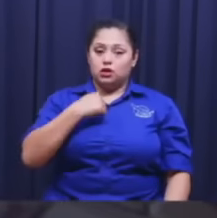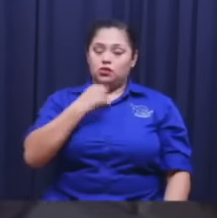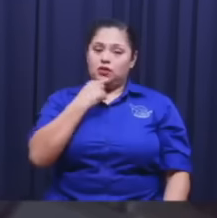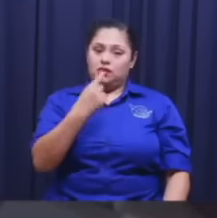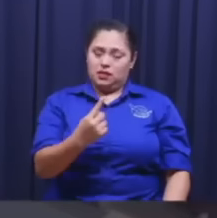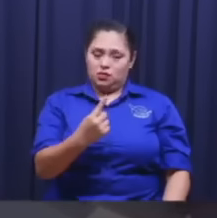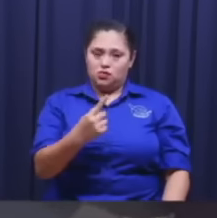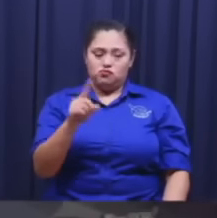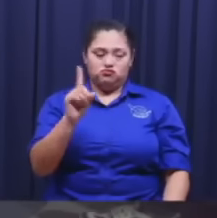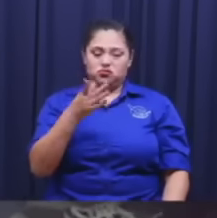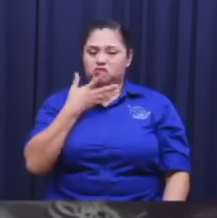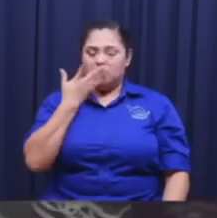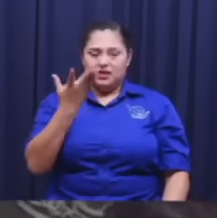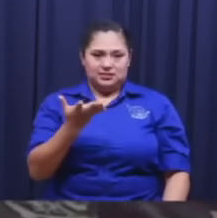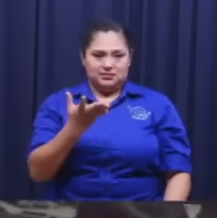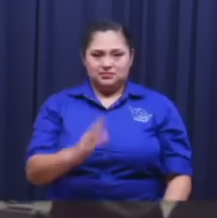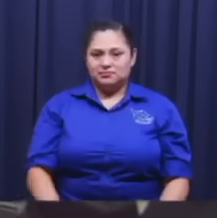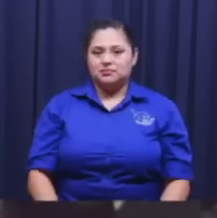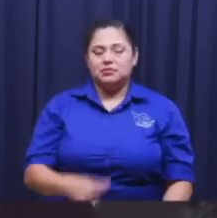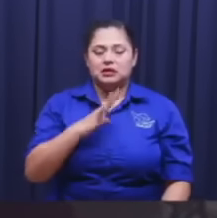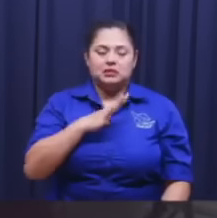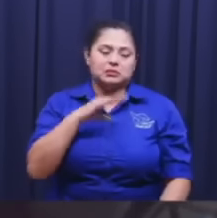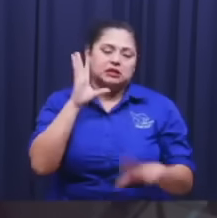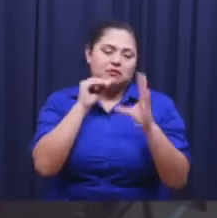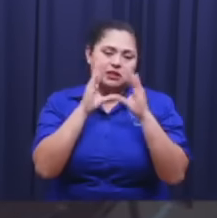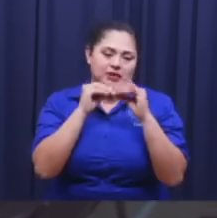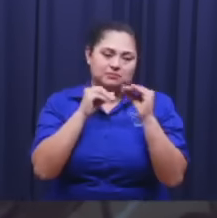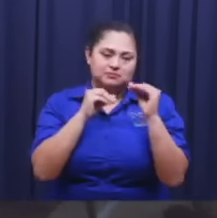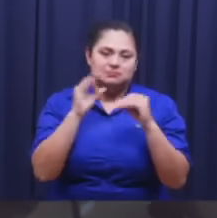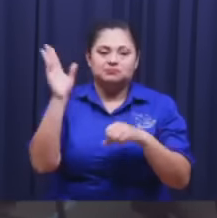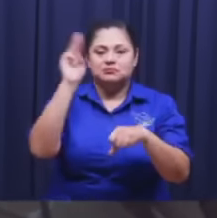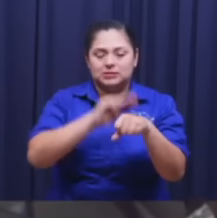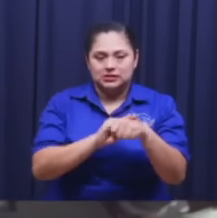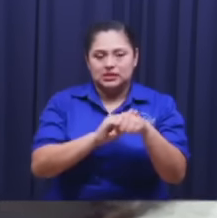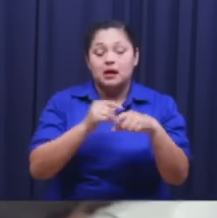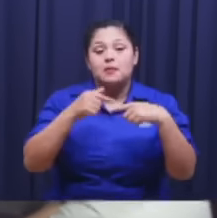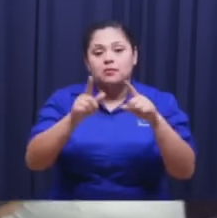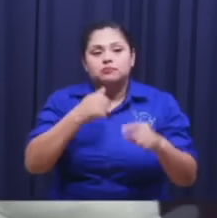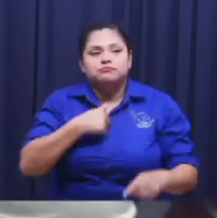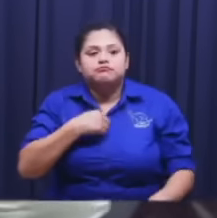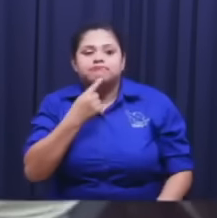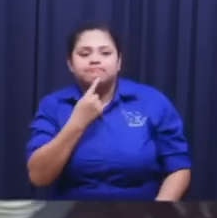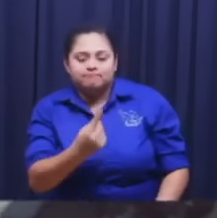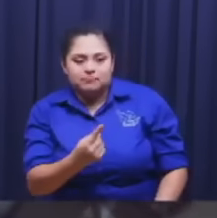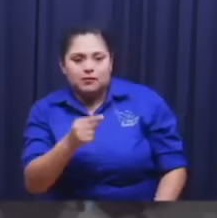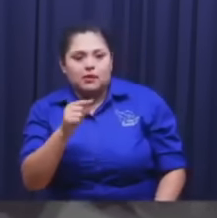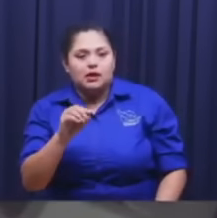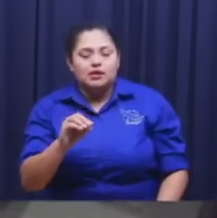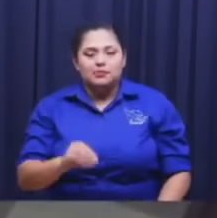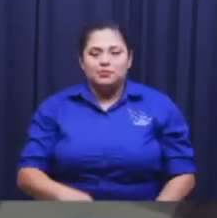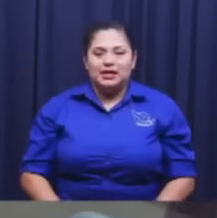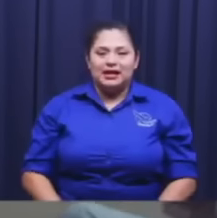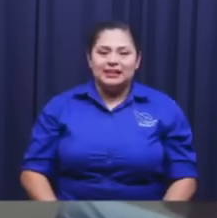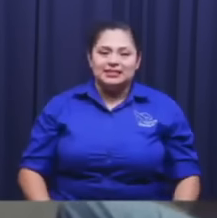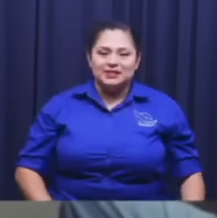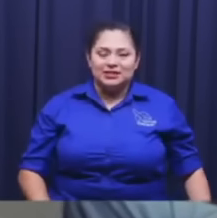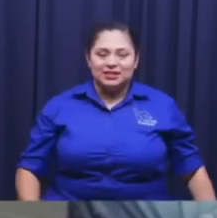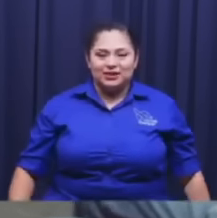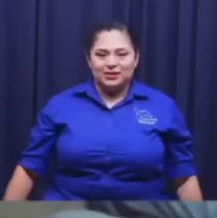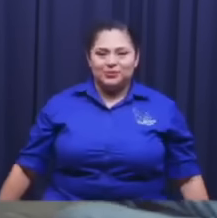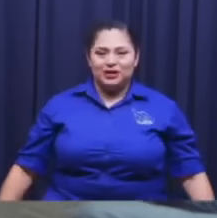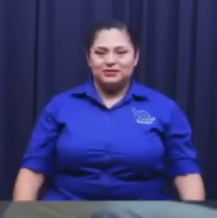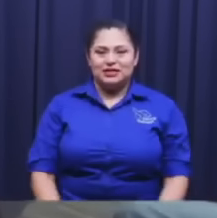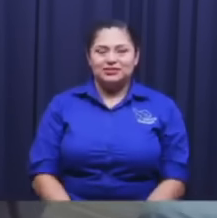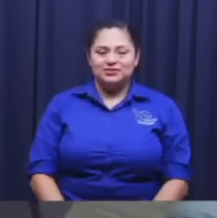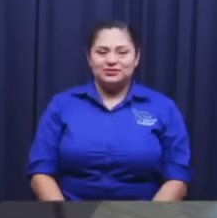sencilla. Eso tendríamos que platicar mucho más. Pero lo que le estoy diciendo es que el animoso